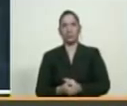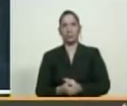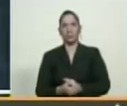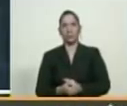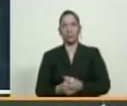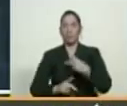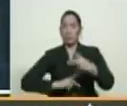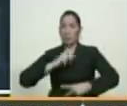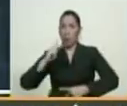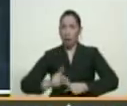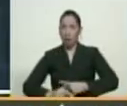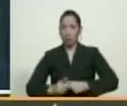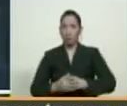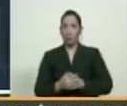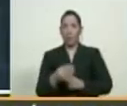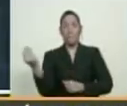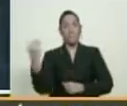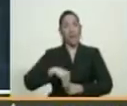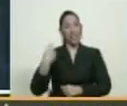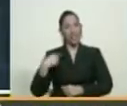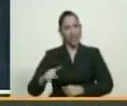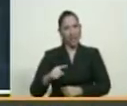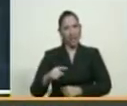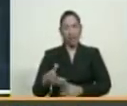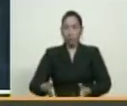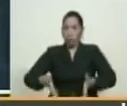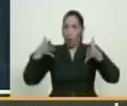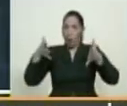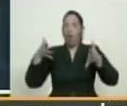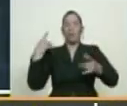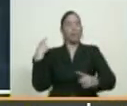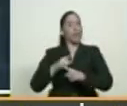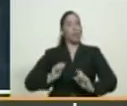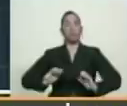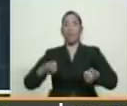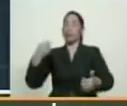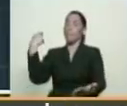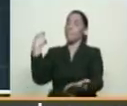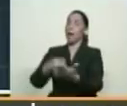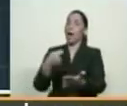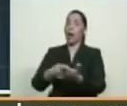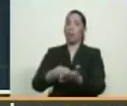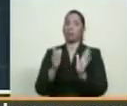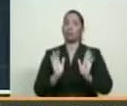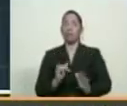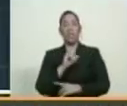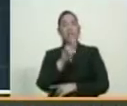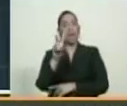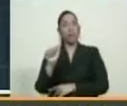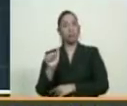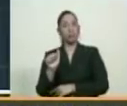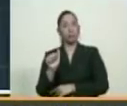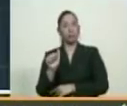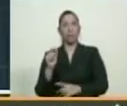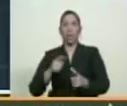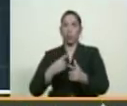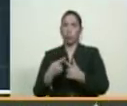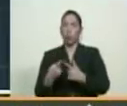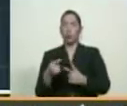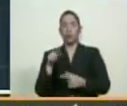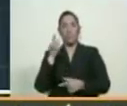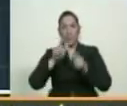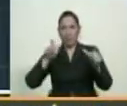es que los que más tienen, los que más ganan, pues empiecen a pagar impuestos. Entonces en el IVA estarán exonerados